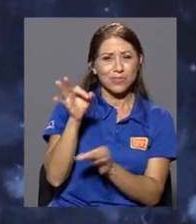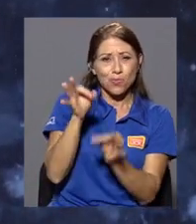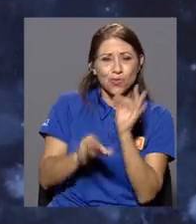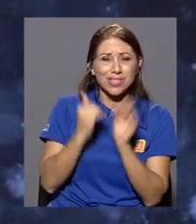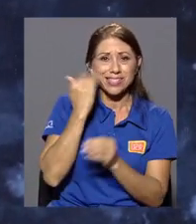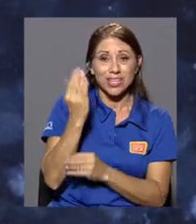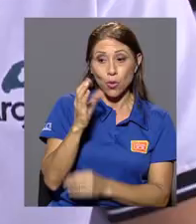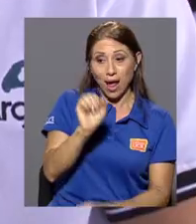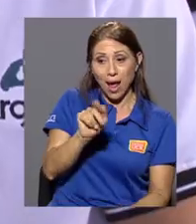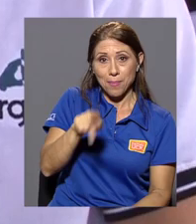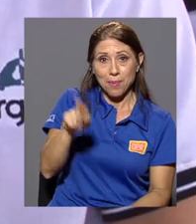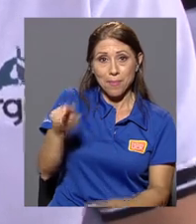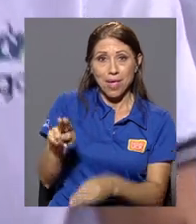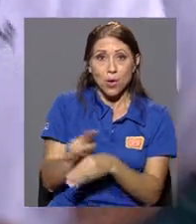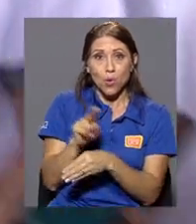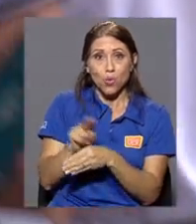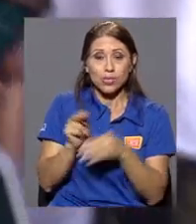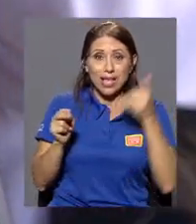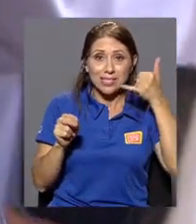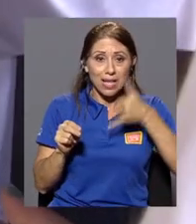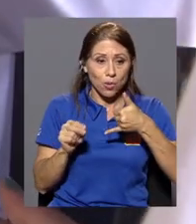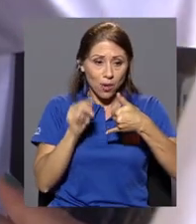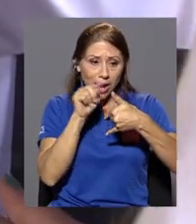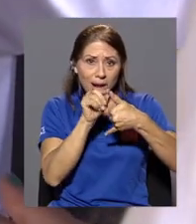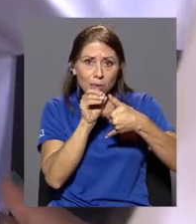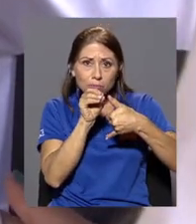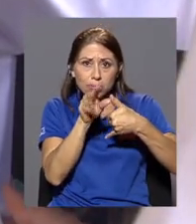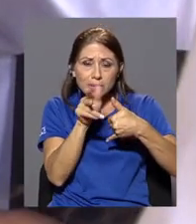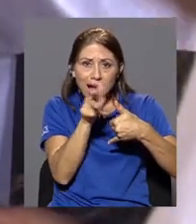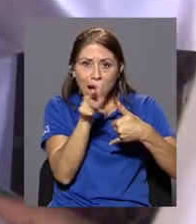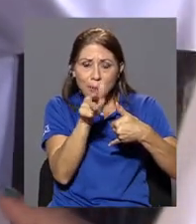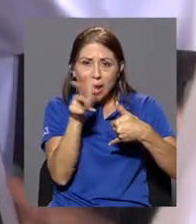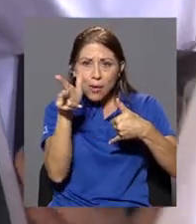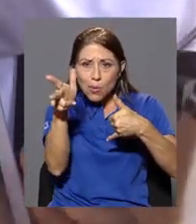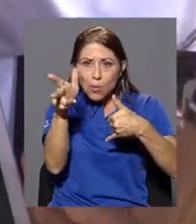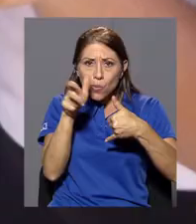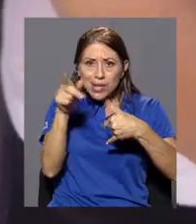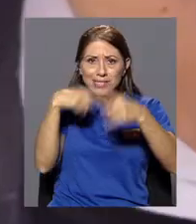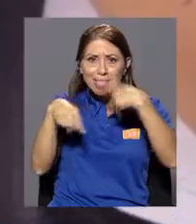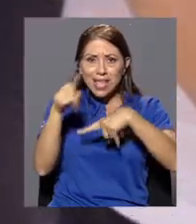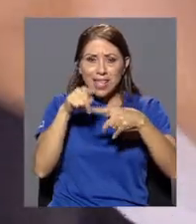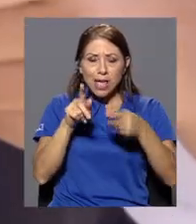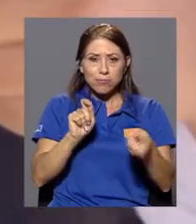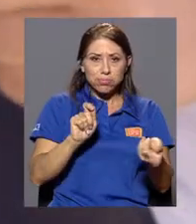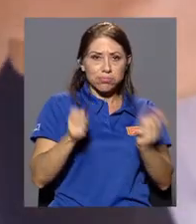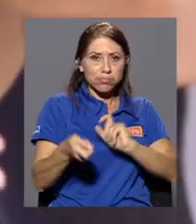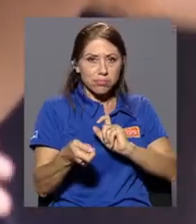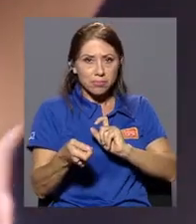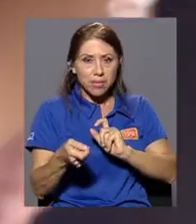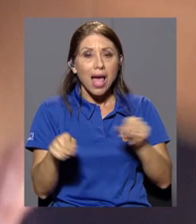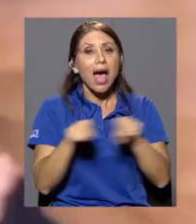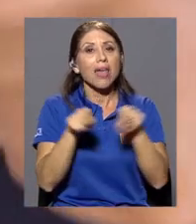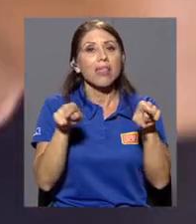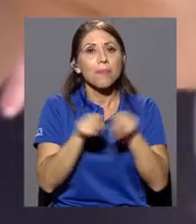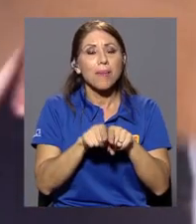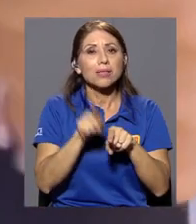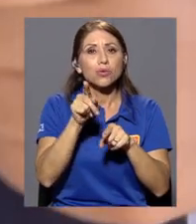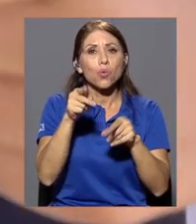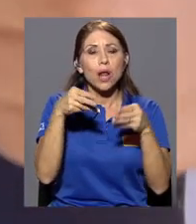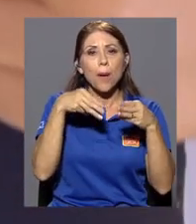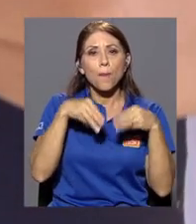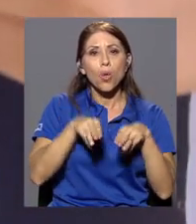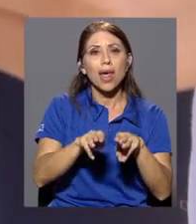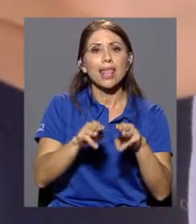app hace uso de la cámara del celular para reconocer la seña y la interpreta. Además, tiene una modalidad premium